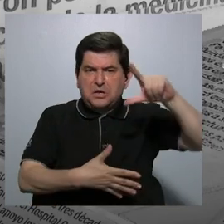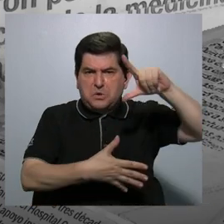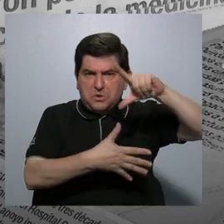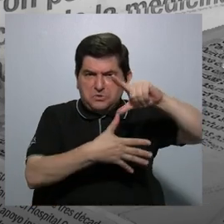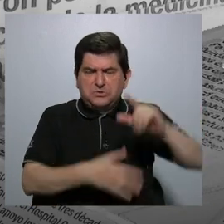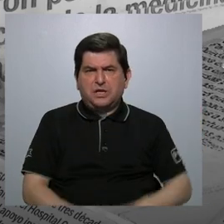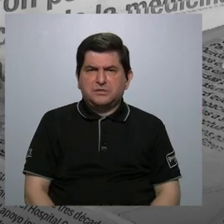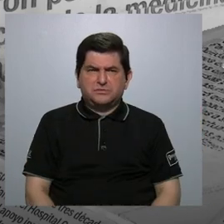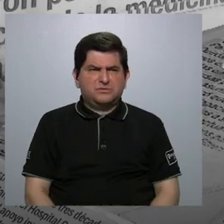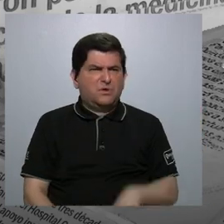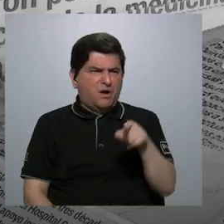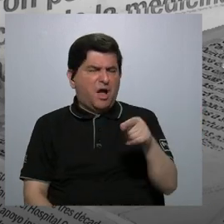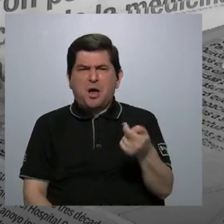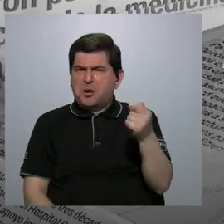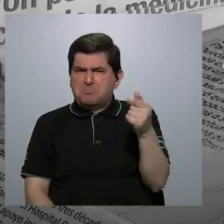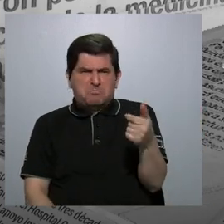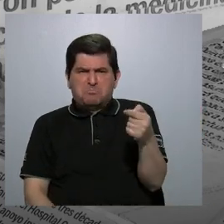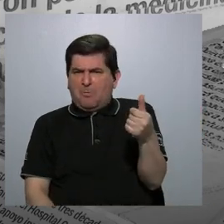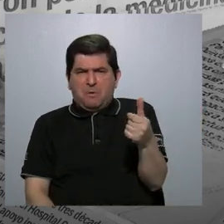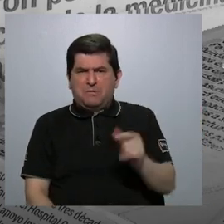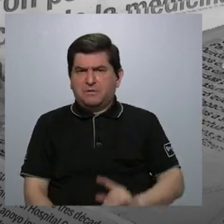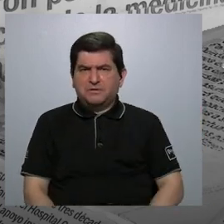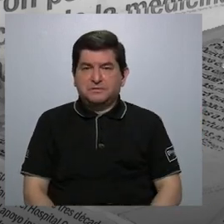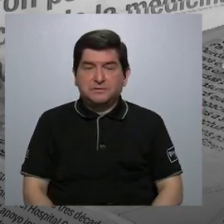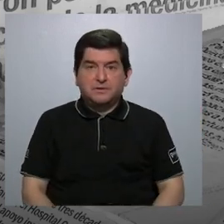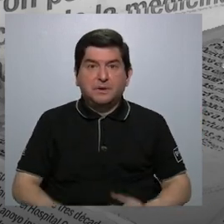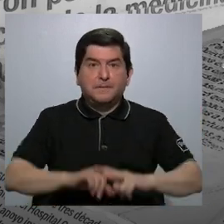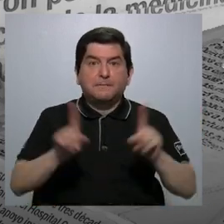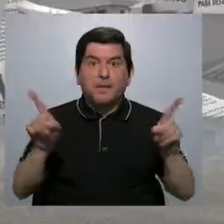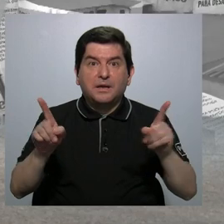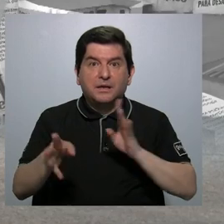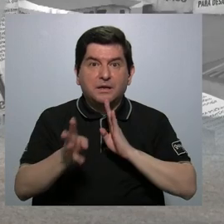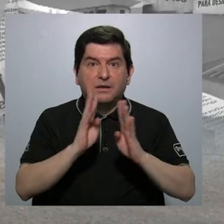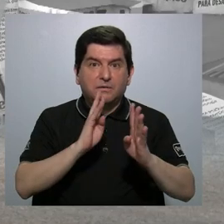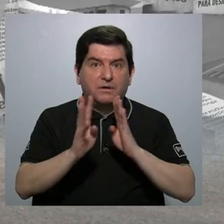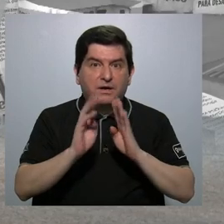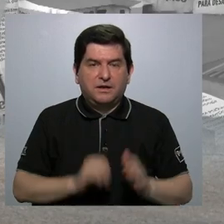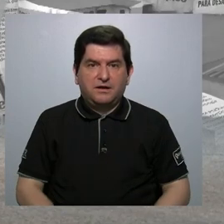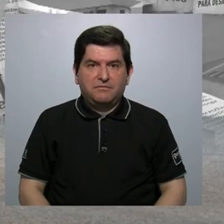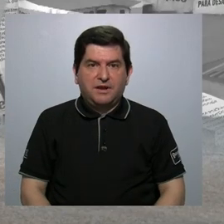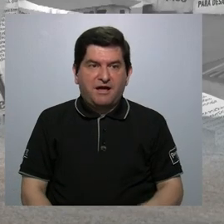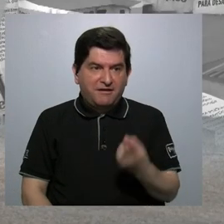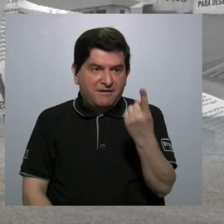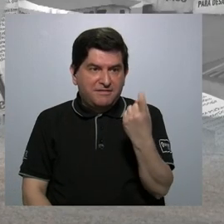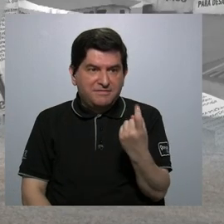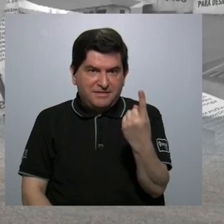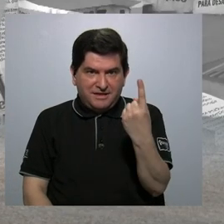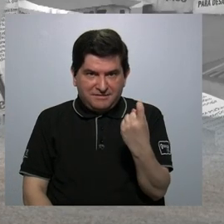latinoamericanos, no son muchas unidades. Cuando hablamos entonces del déficit